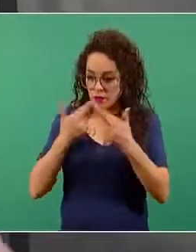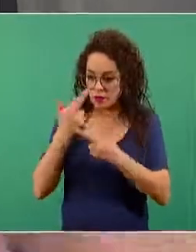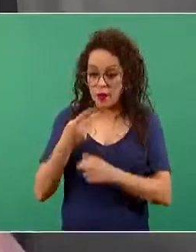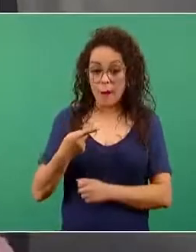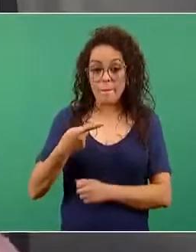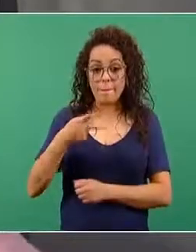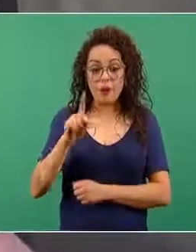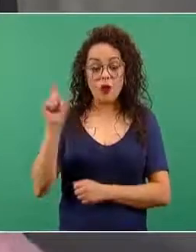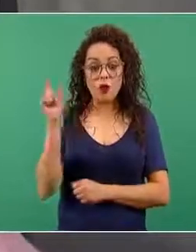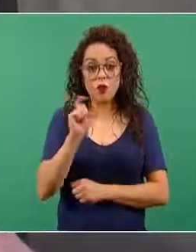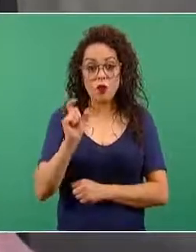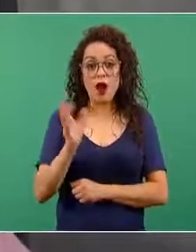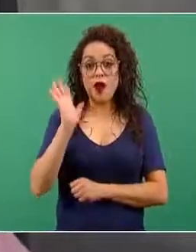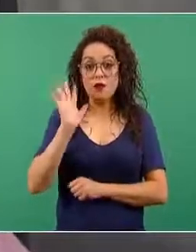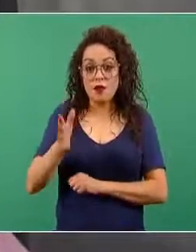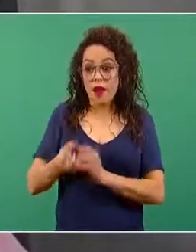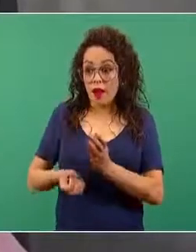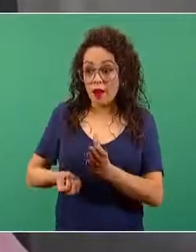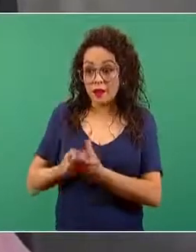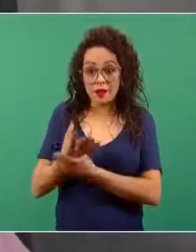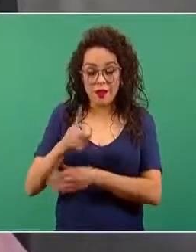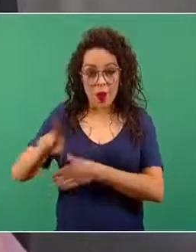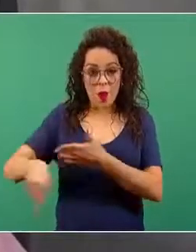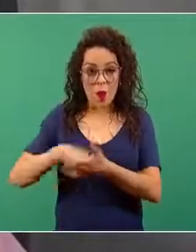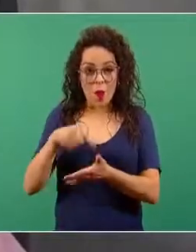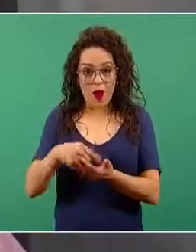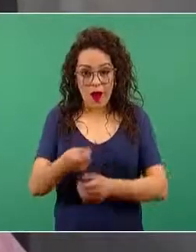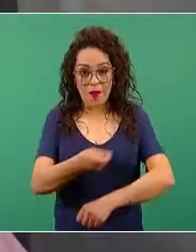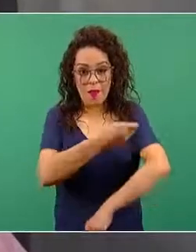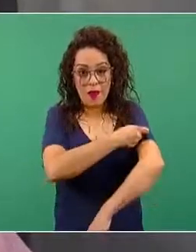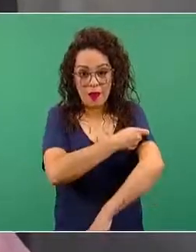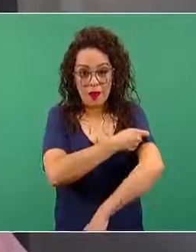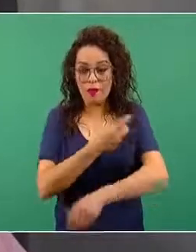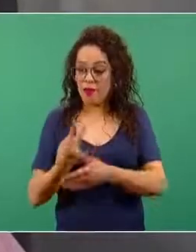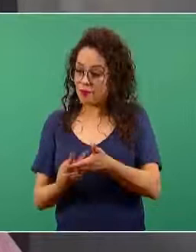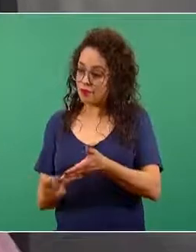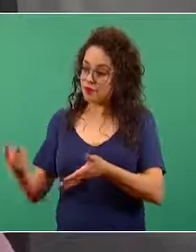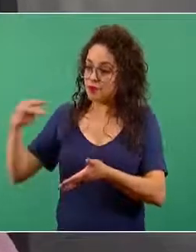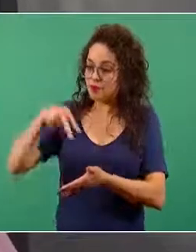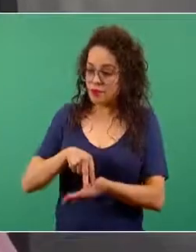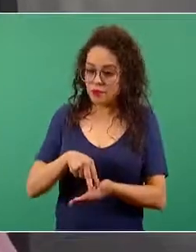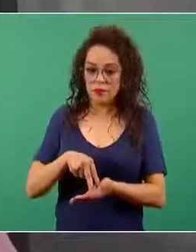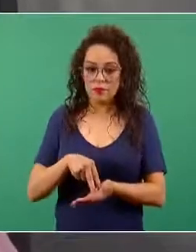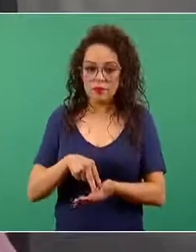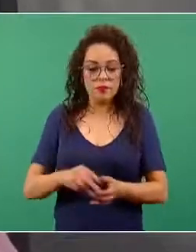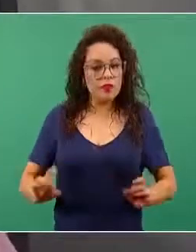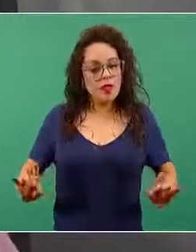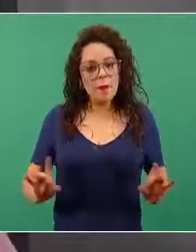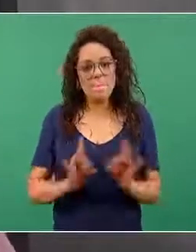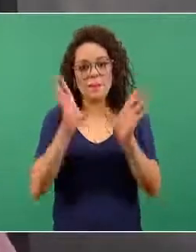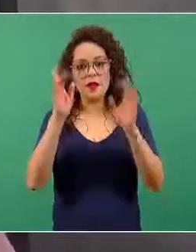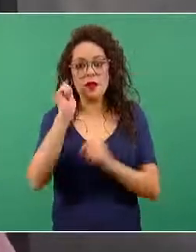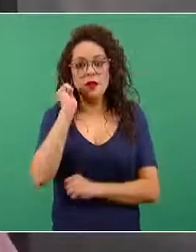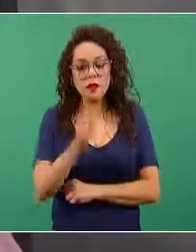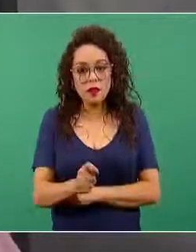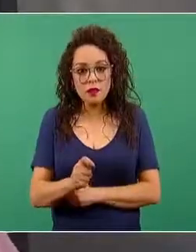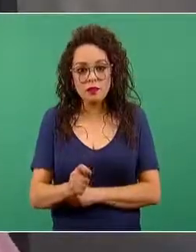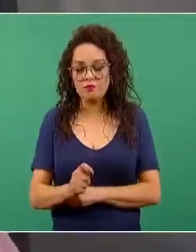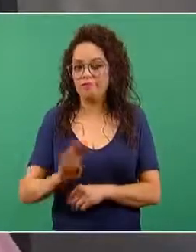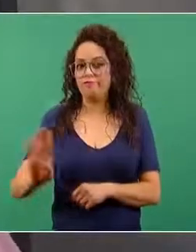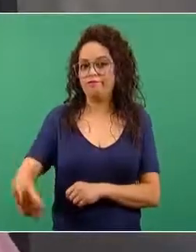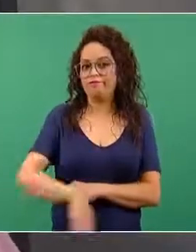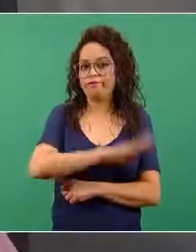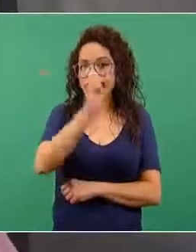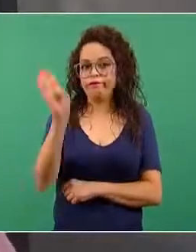ya de egresar de la unidad de vacunación, ponerse de pie, presentó un evento súbito, de muerte súbita.